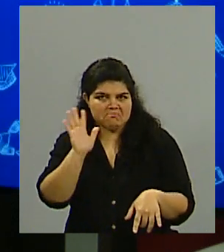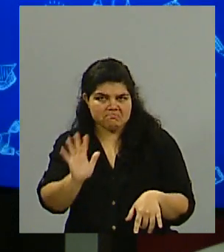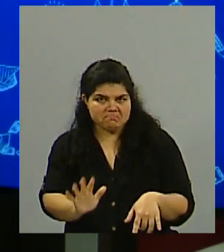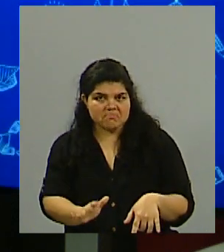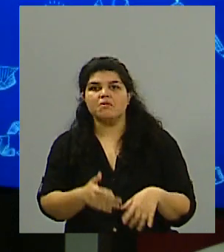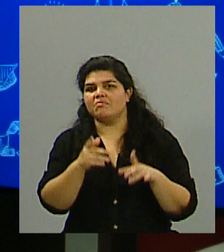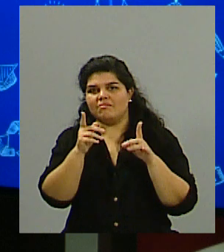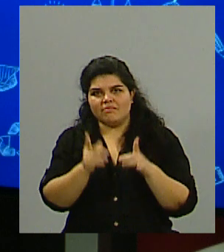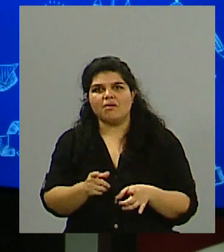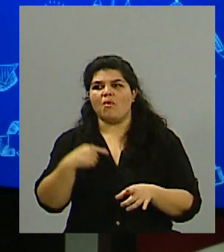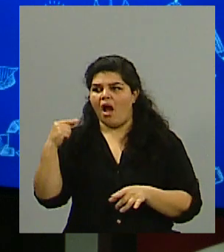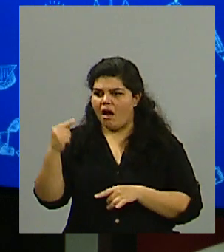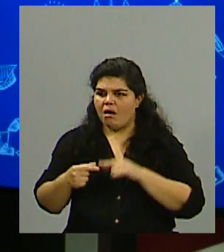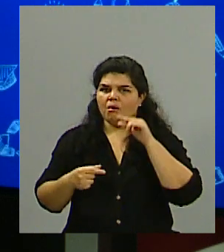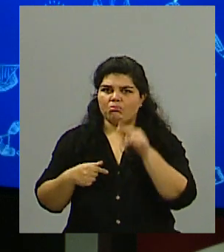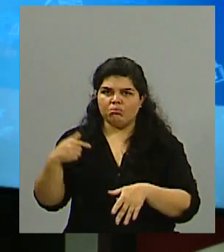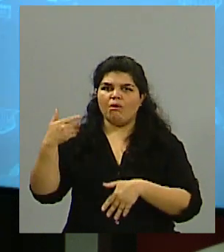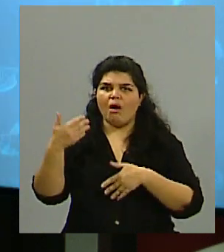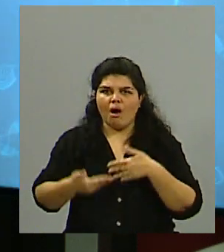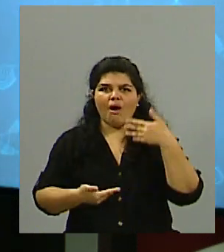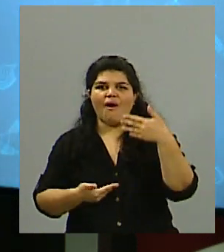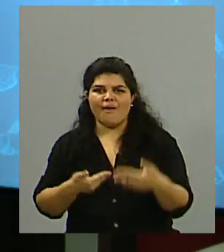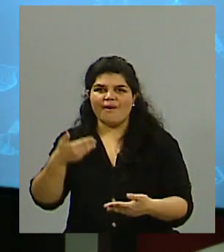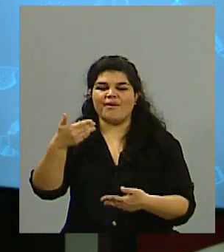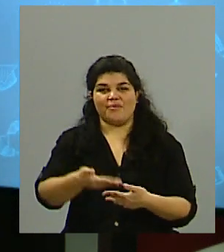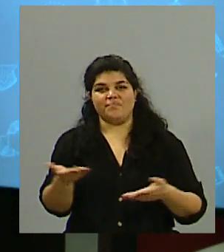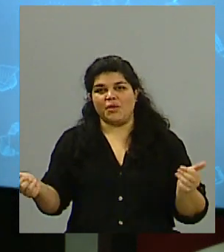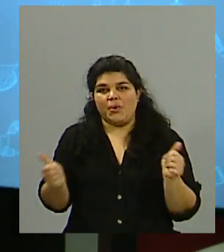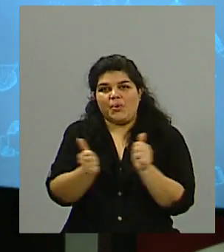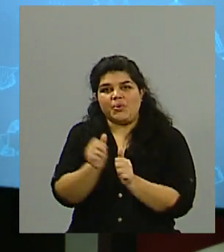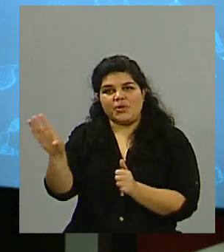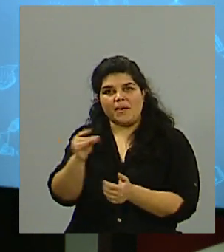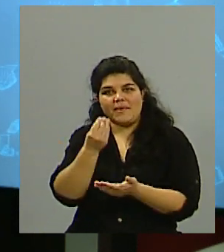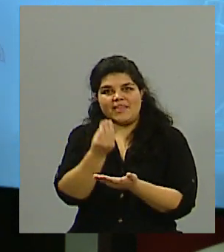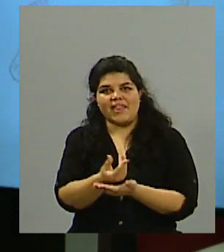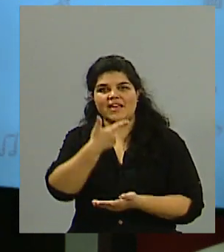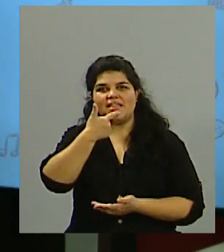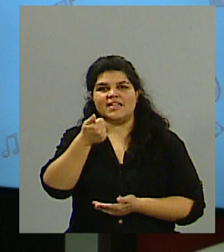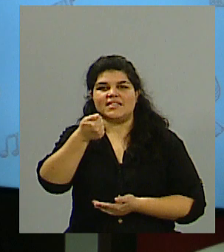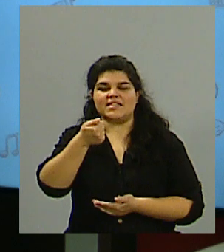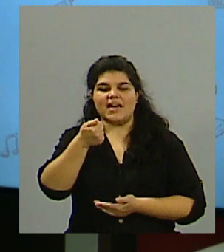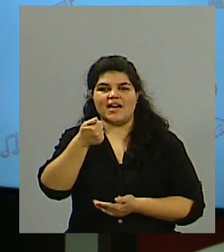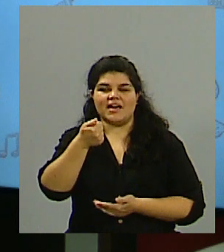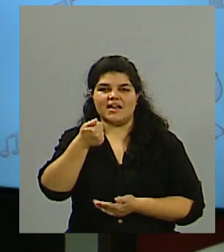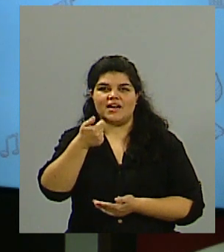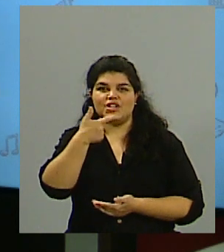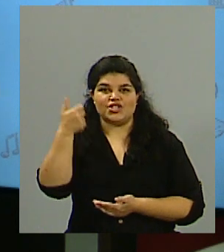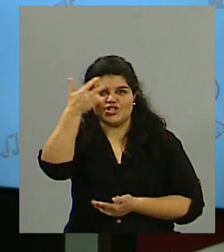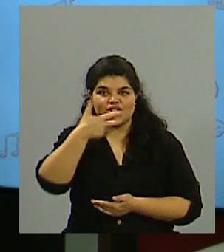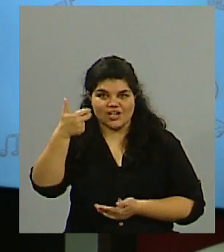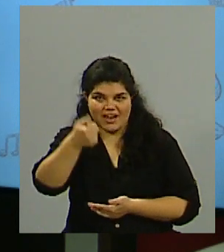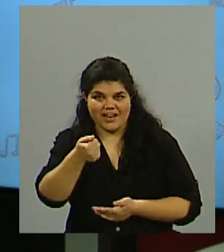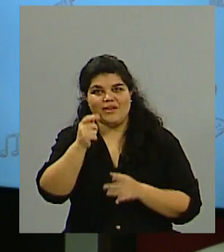viene avanzando y mucho. Para eso tenemos en invitada que es Saya Estala, que es veterinaria, pero además está especializada